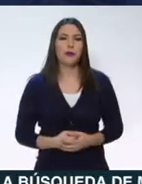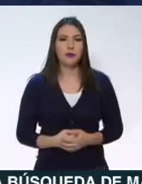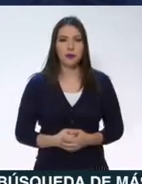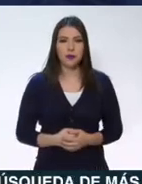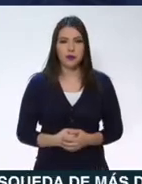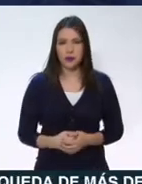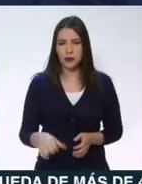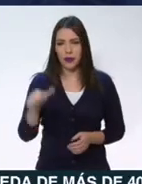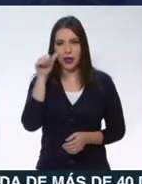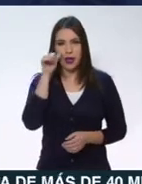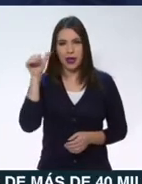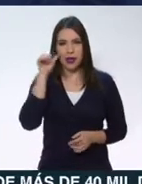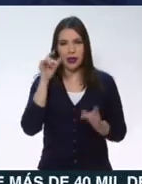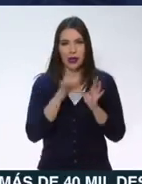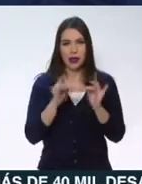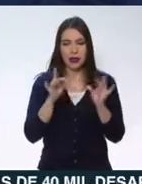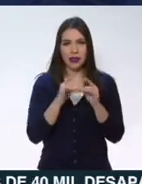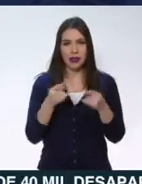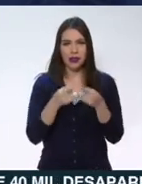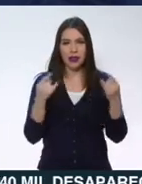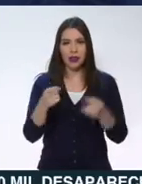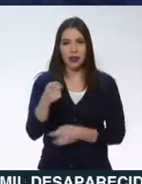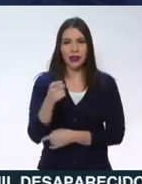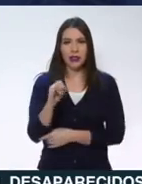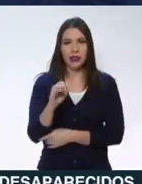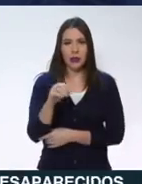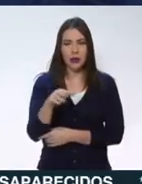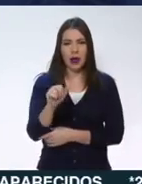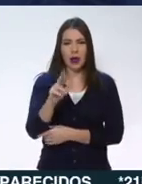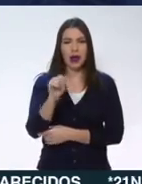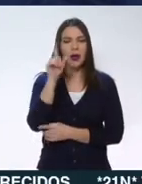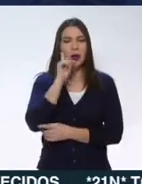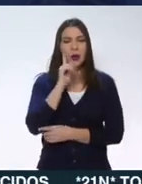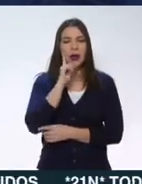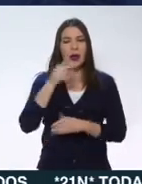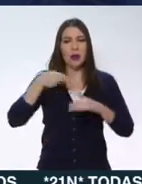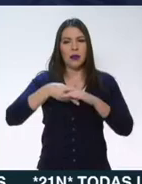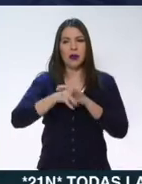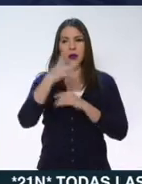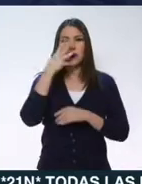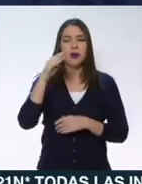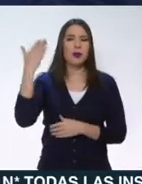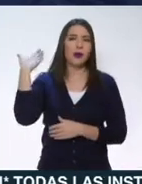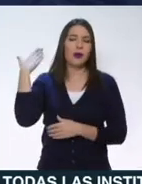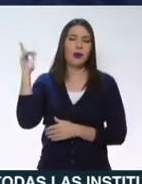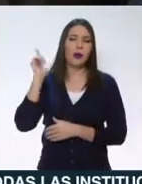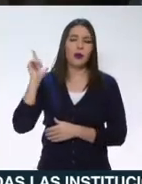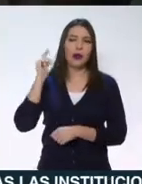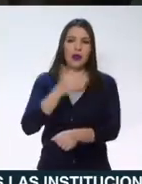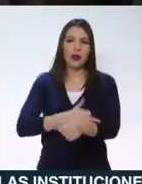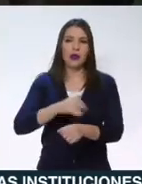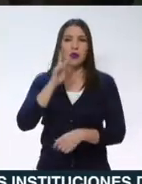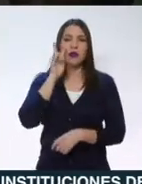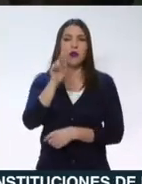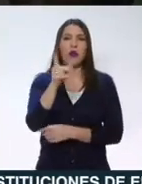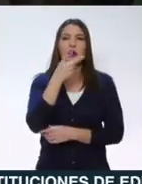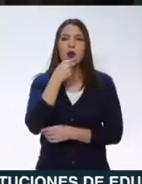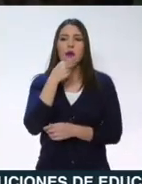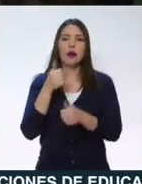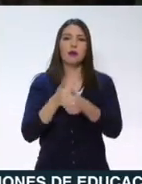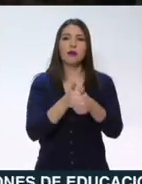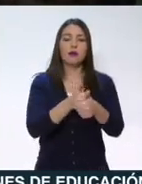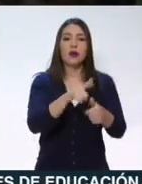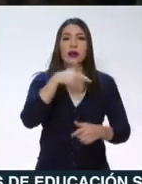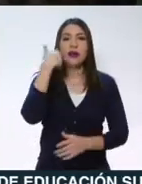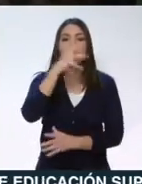Ayer le presentamos el caso de Xiomara, una mujer que se dirigía al metro Coyoacán el pasado lunes por la tarde cuando se percató que un hombre la seguía y al